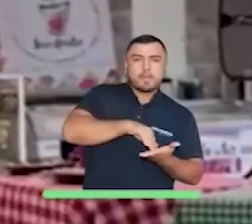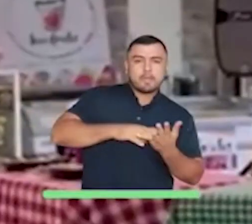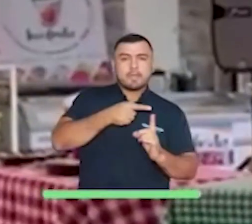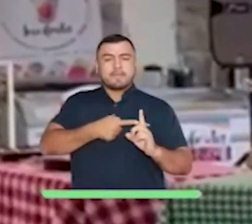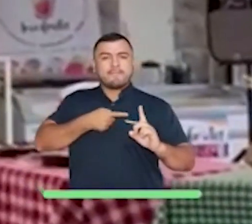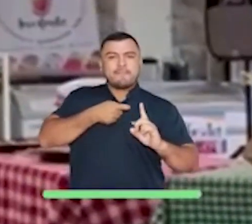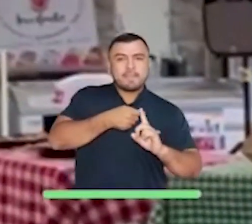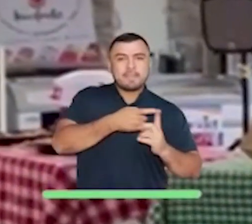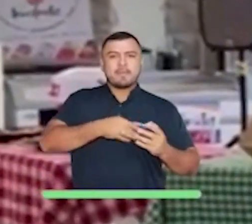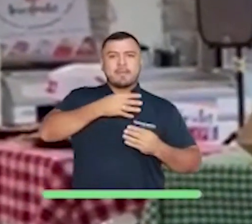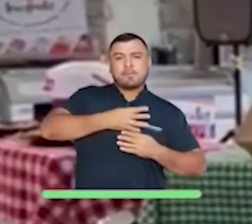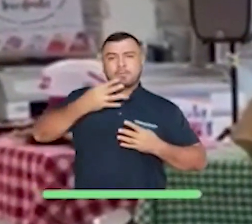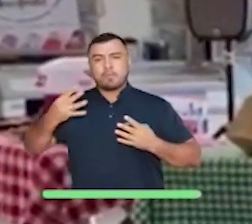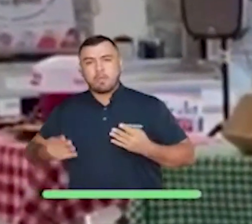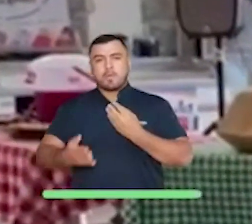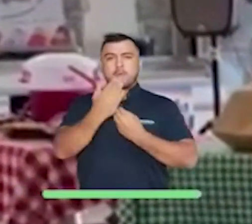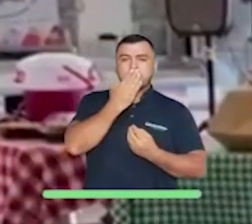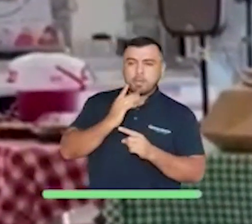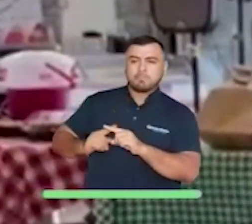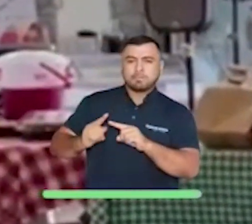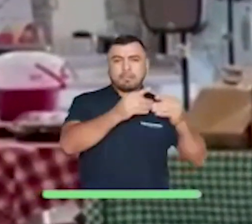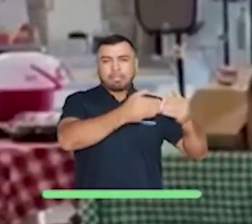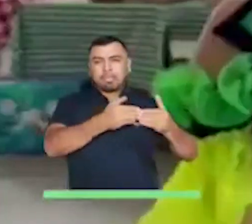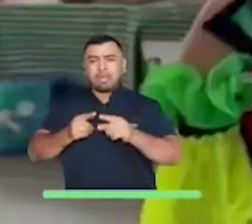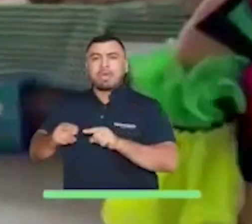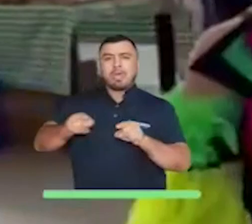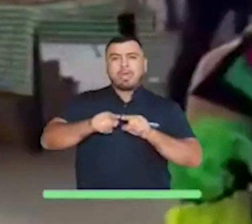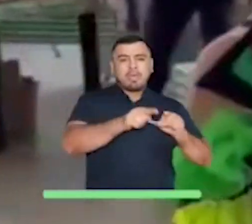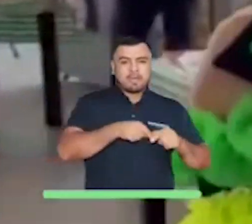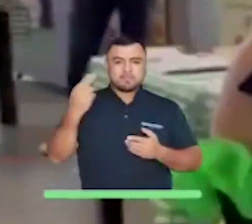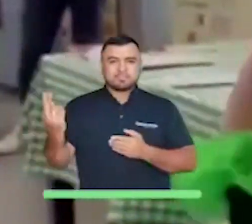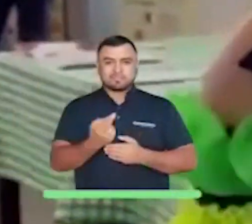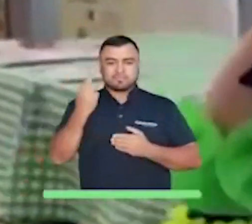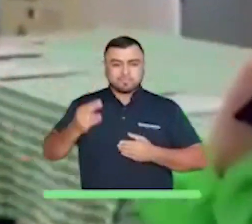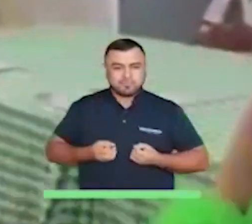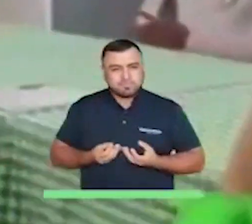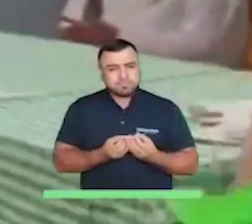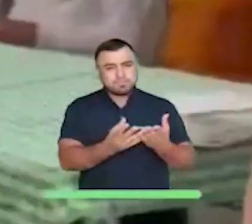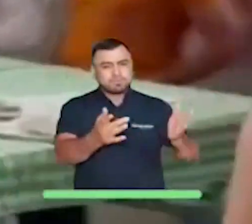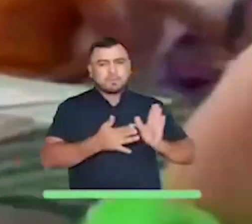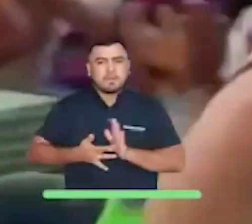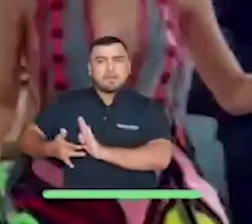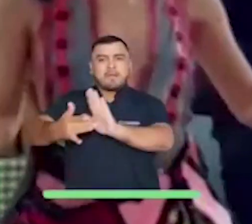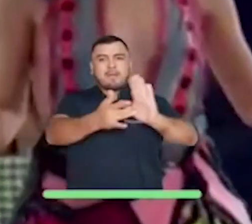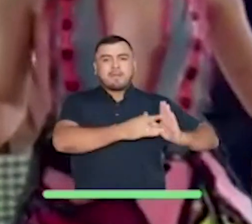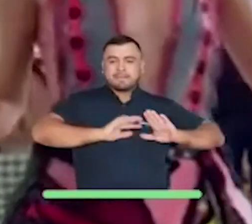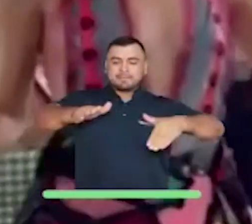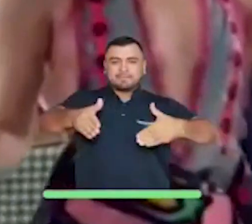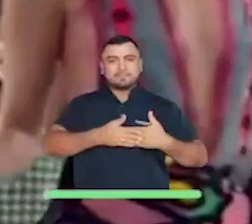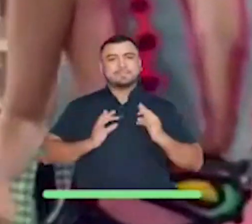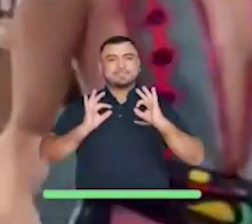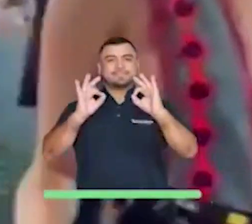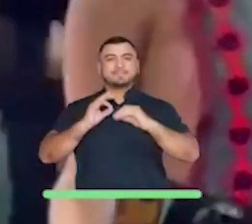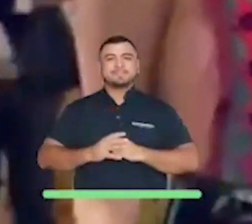del conflicto, OSIC e indígenas, impulsar la reutilización y brindar una vitrina para talentos locales fue